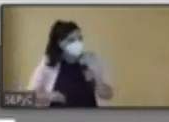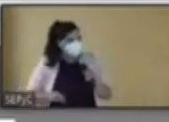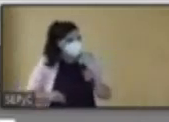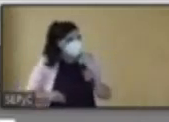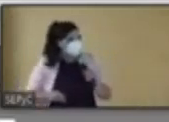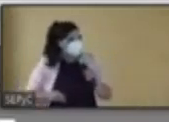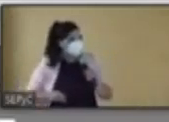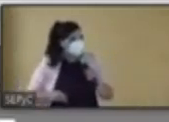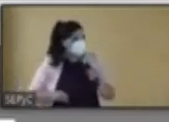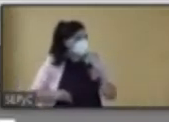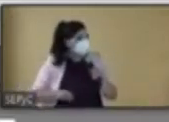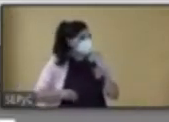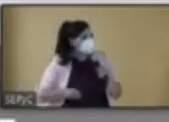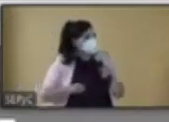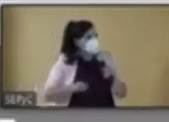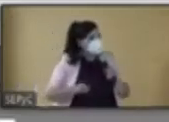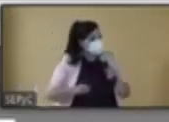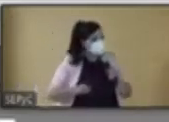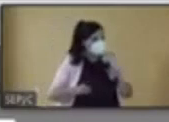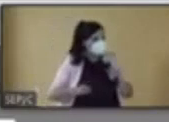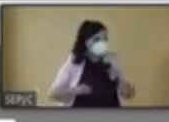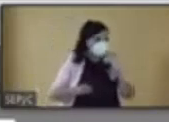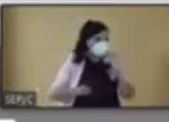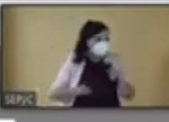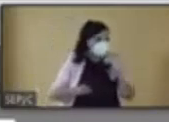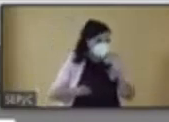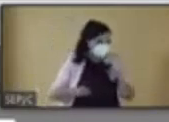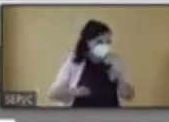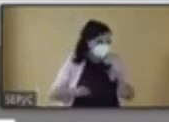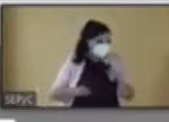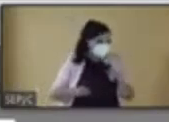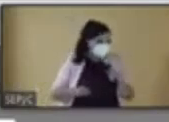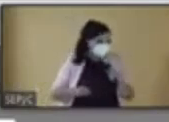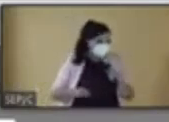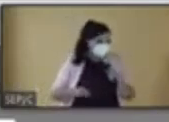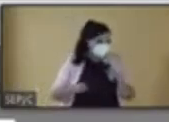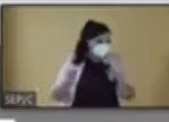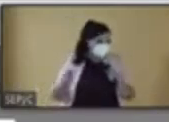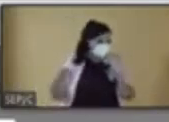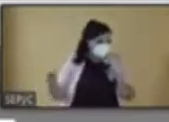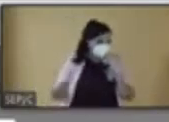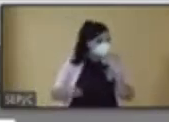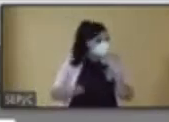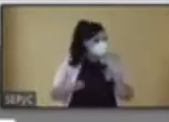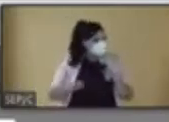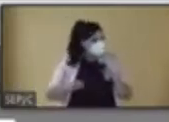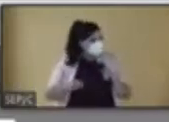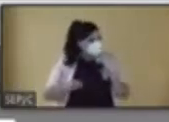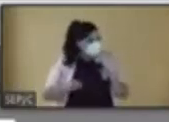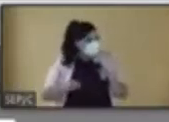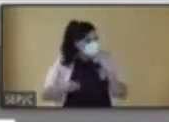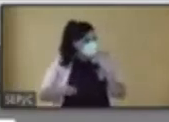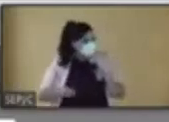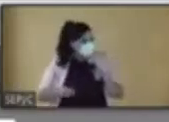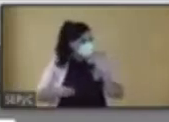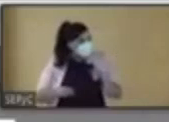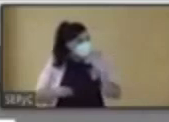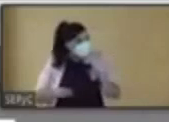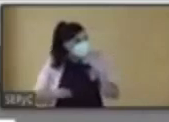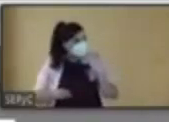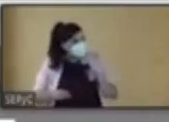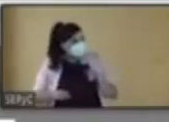y el sector productivo al que pertenece, la persona moral en este caso que me dio en beneficio ese